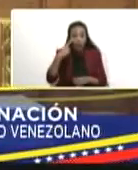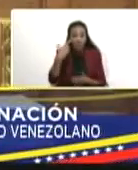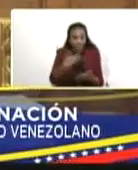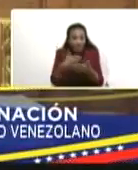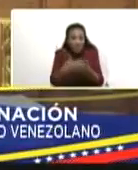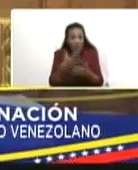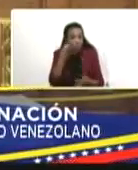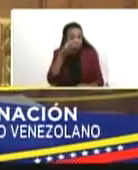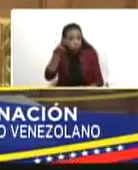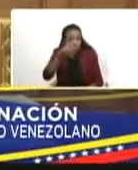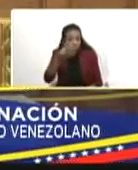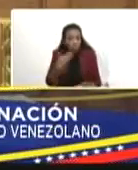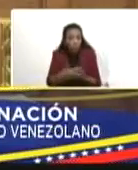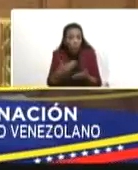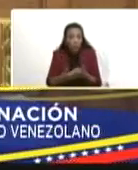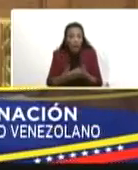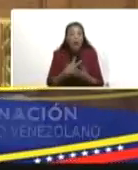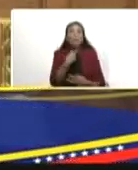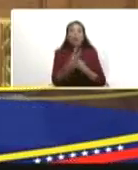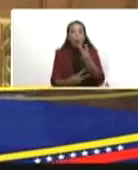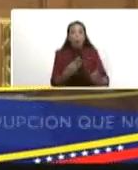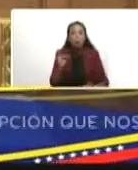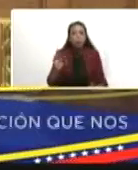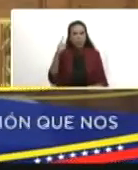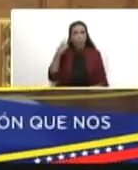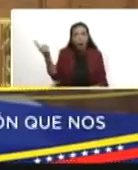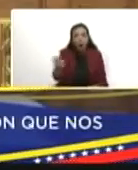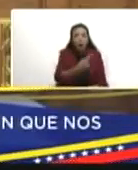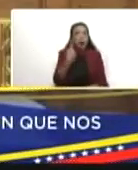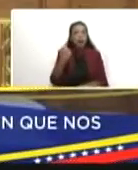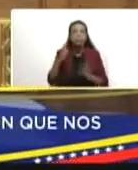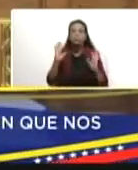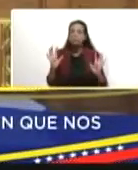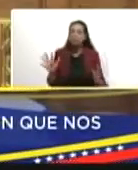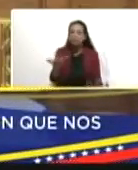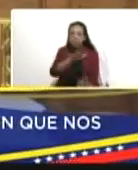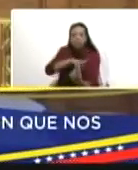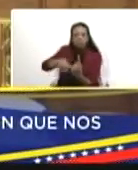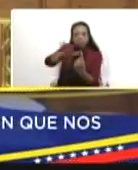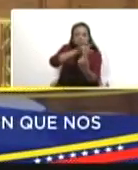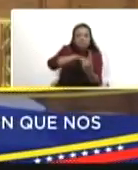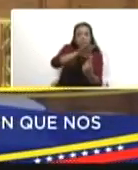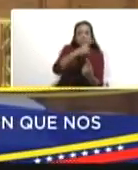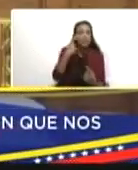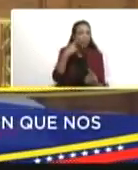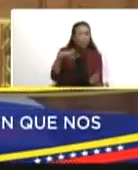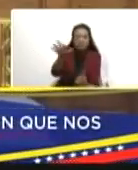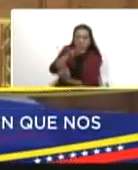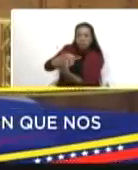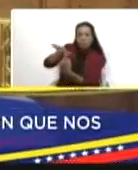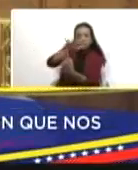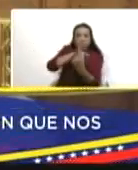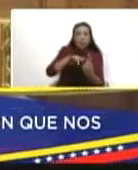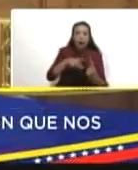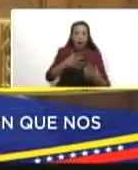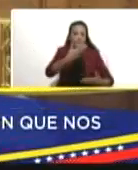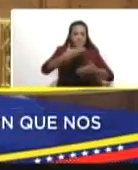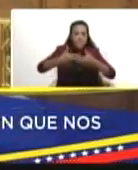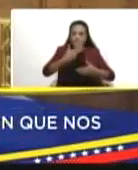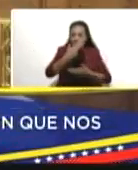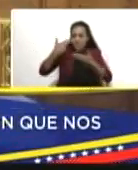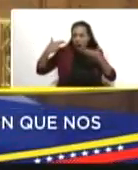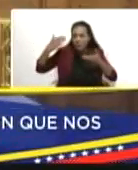testigos de los gopes certeros que dimos y que Seguiremos dando a las mafias de la